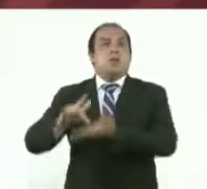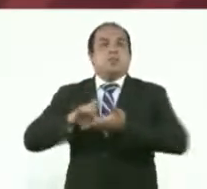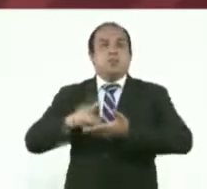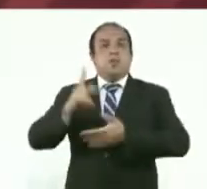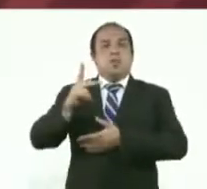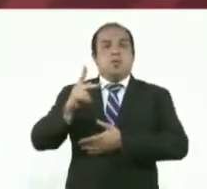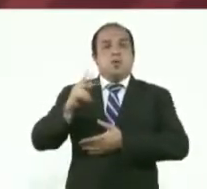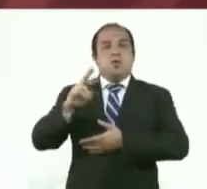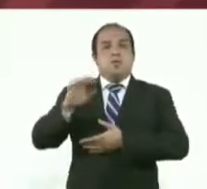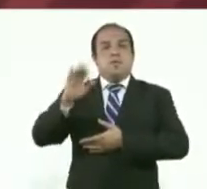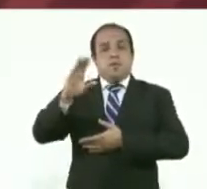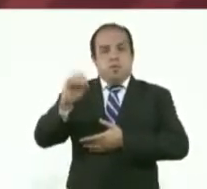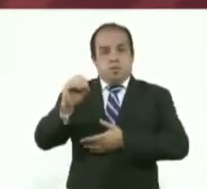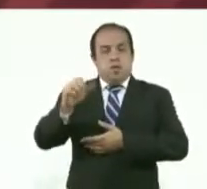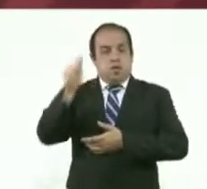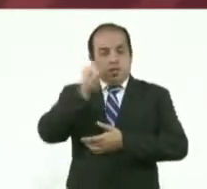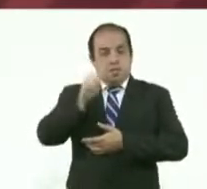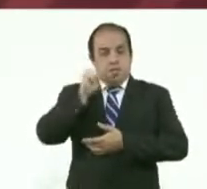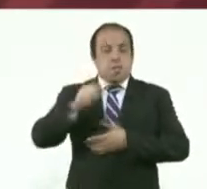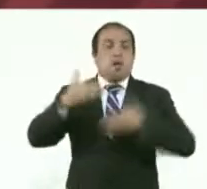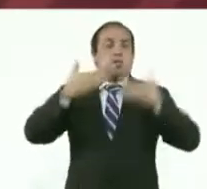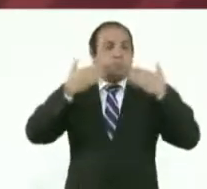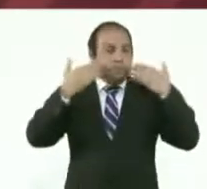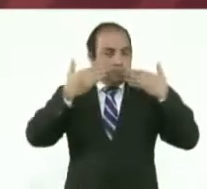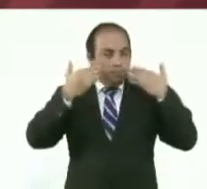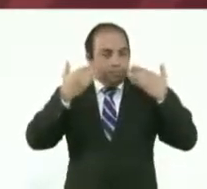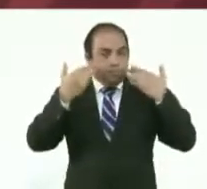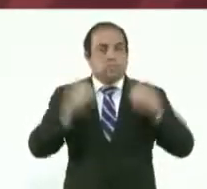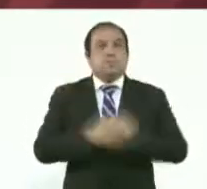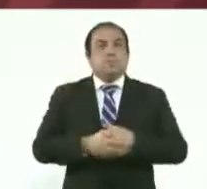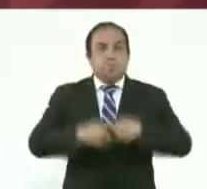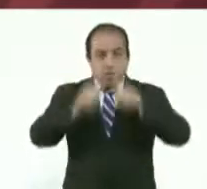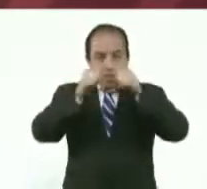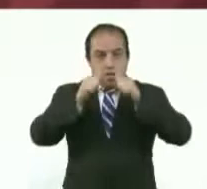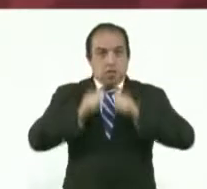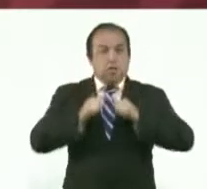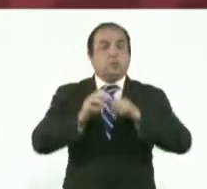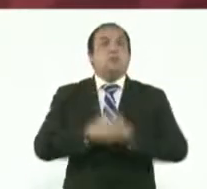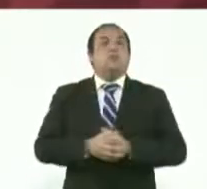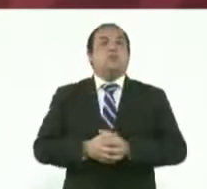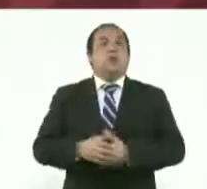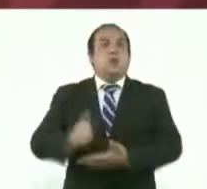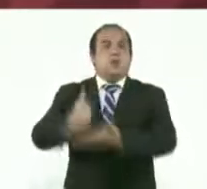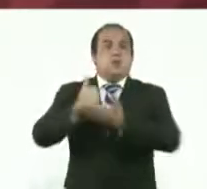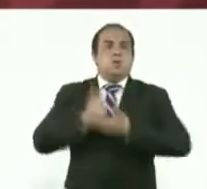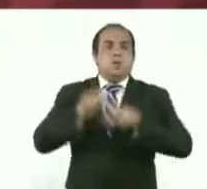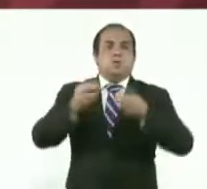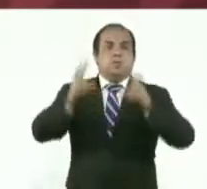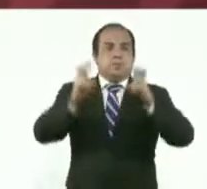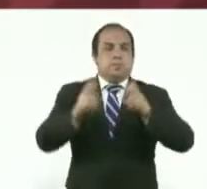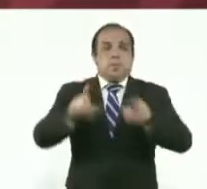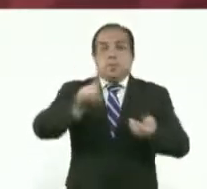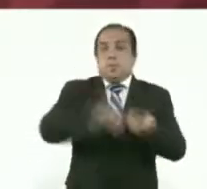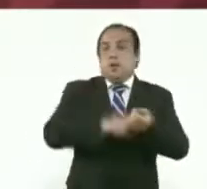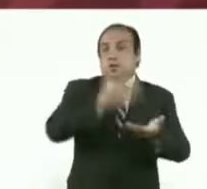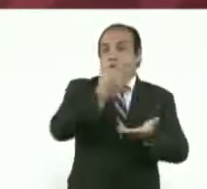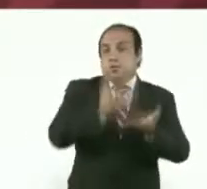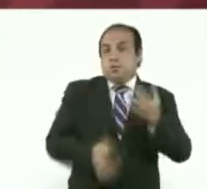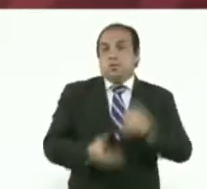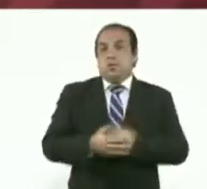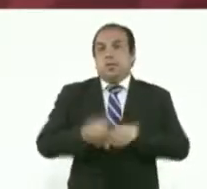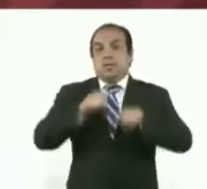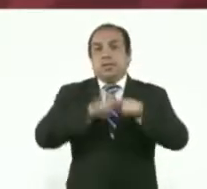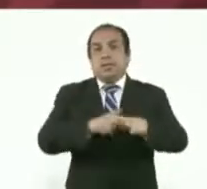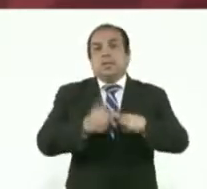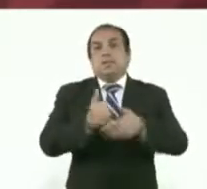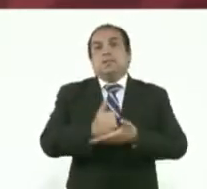Profeco, siempre muy amable en la atención, nos han ayudado en muchos temas y en particular ahora nos van a